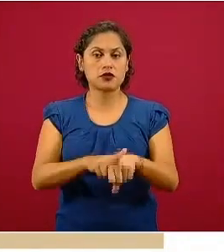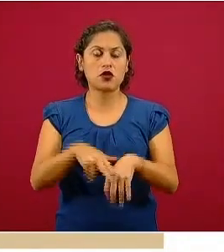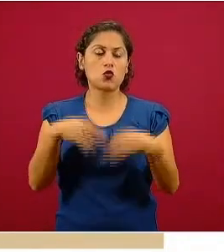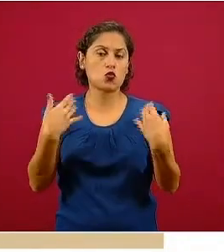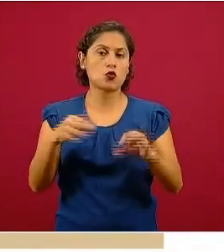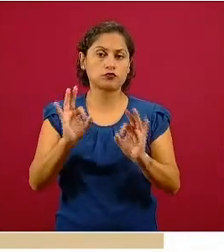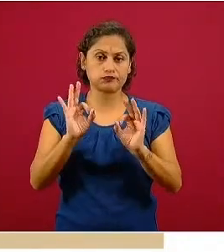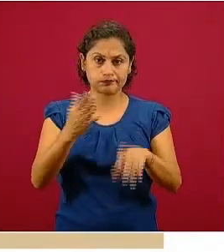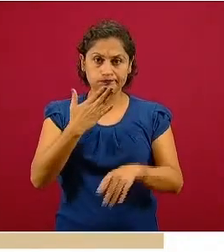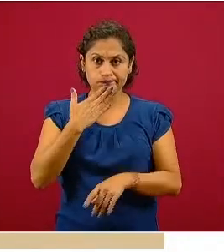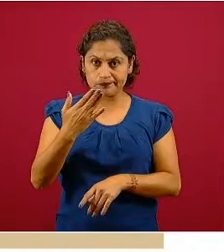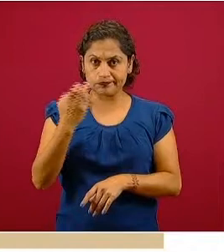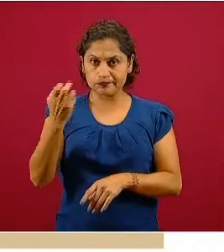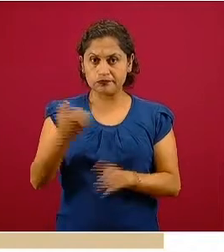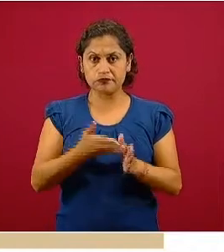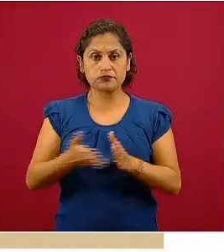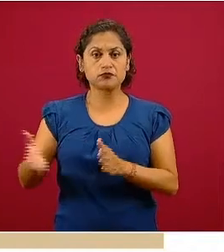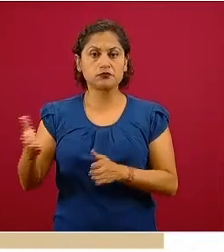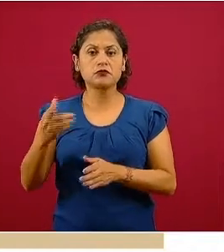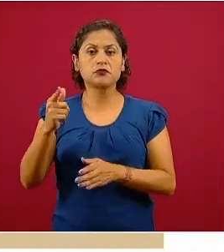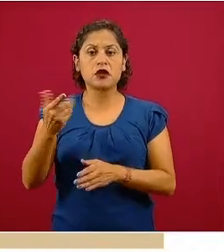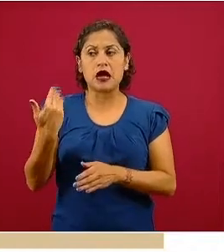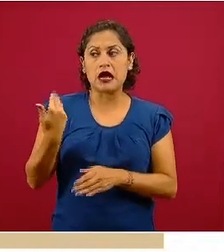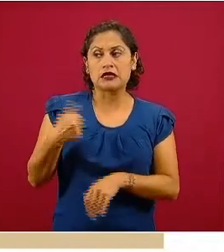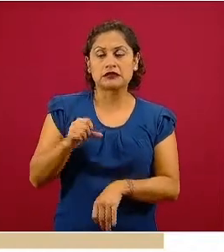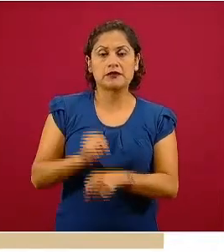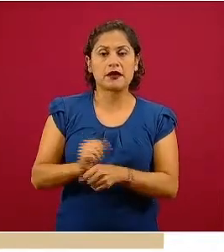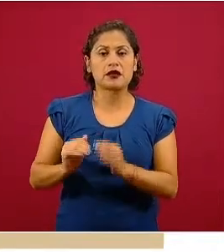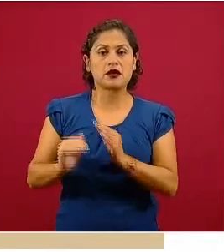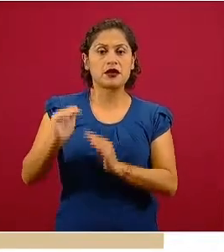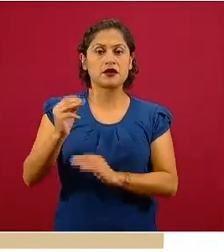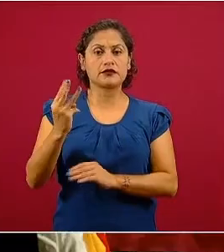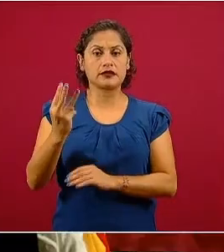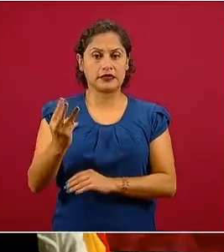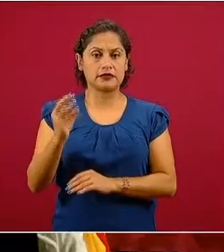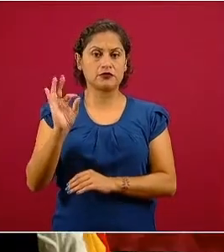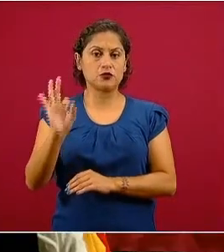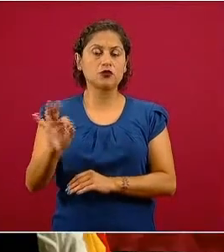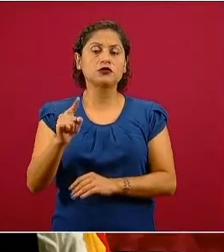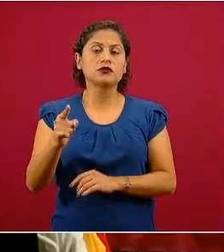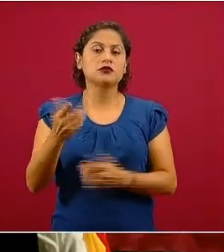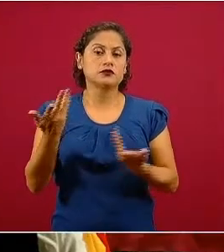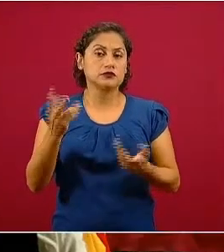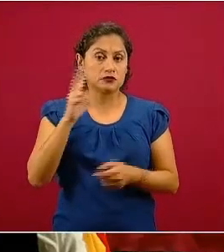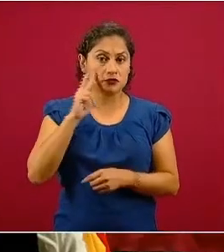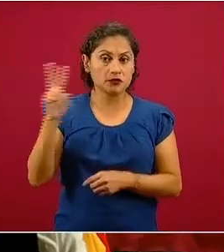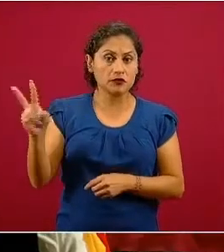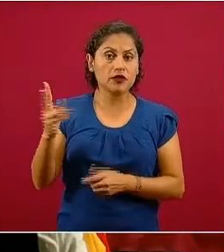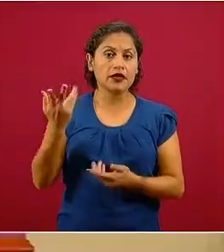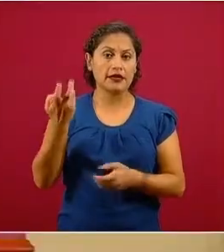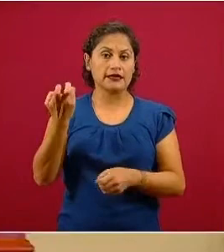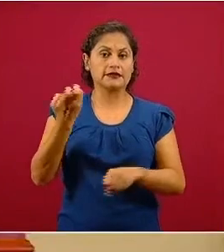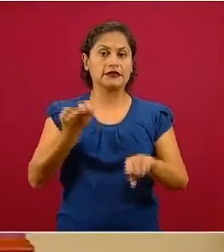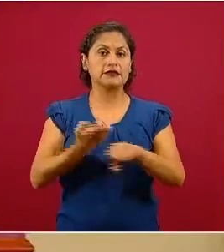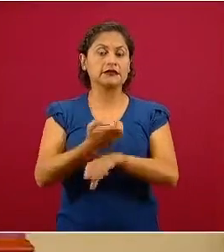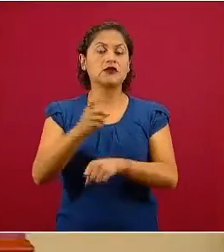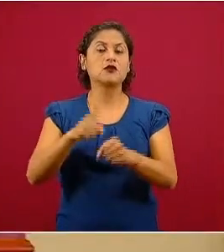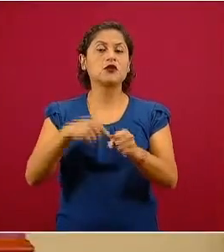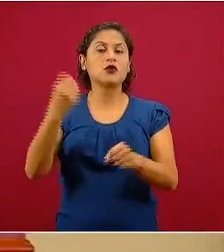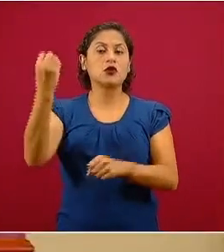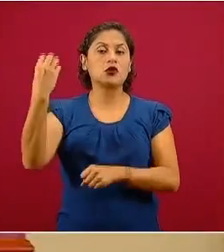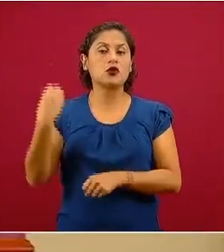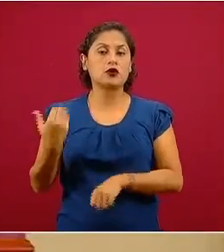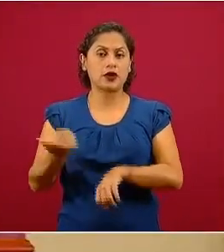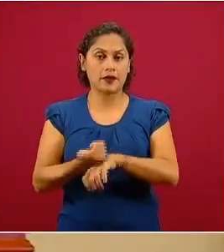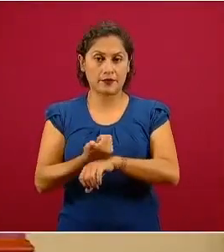ocupación general tuvo un incremento de 3 puntos en la última semana, también están en amarillo. Veamos el comportamiento de la hospitalización. Aquí